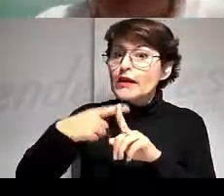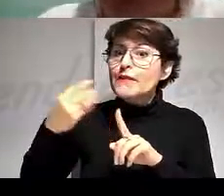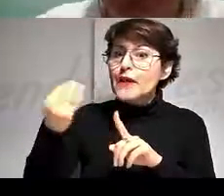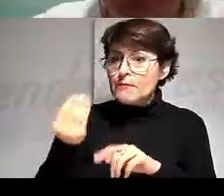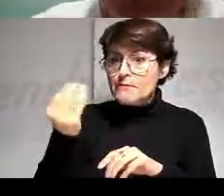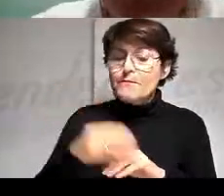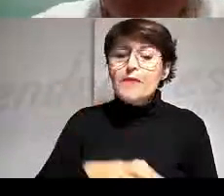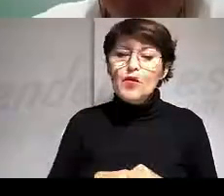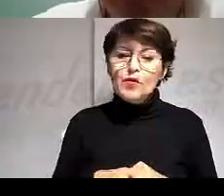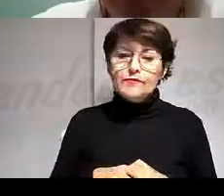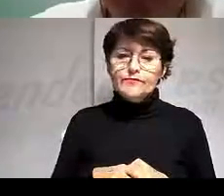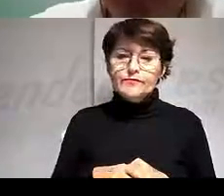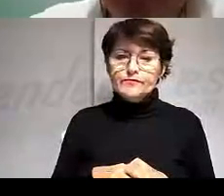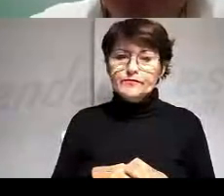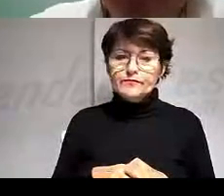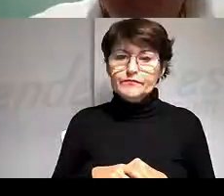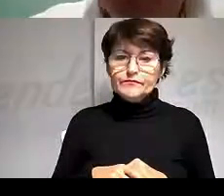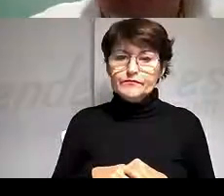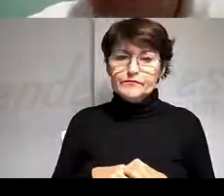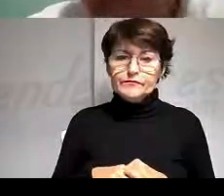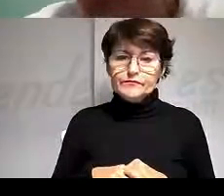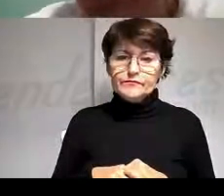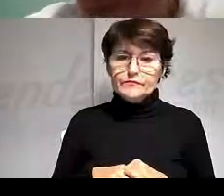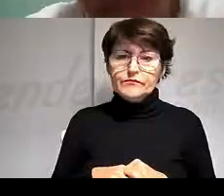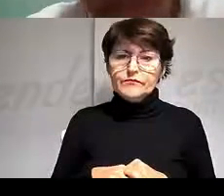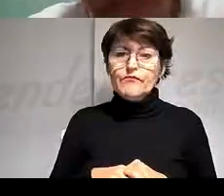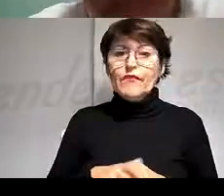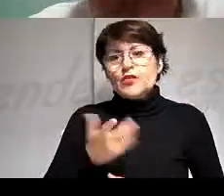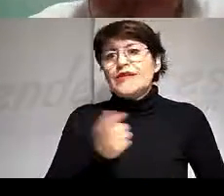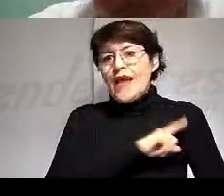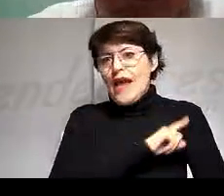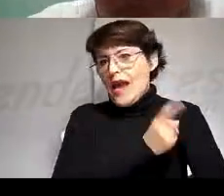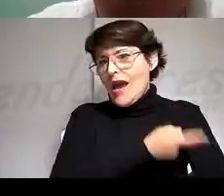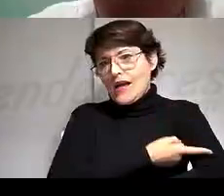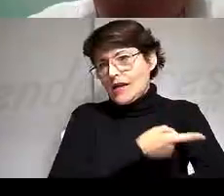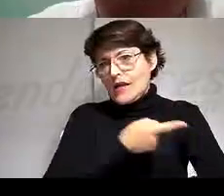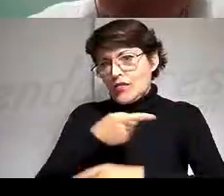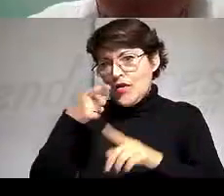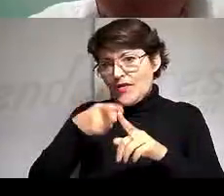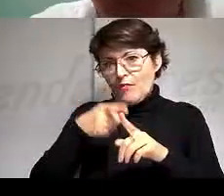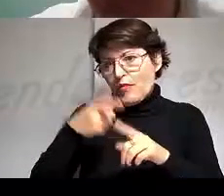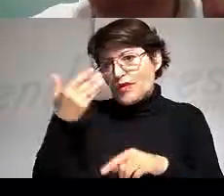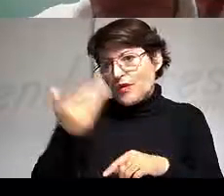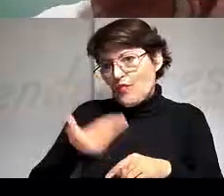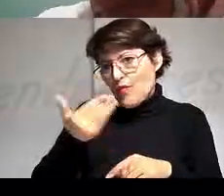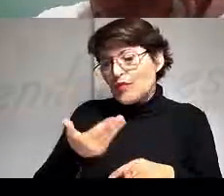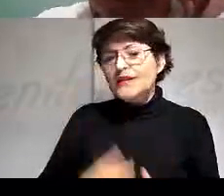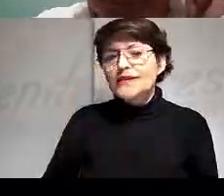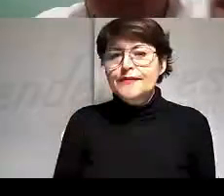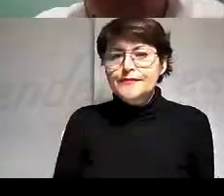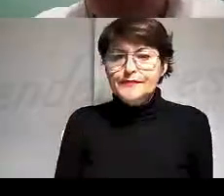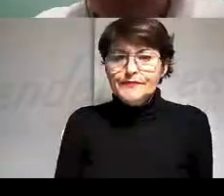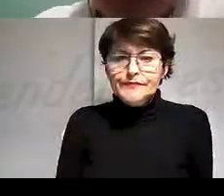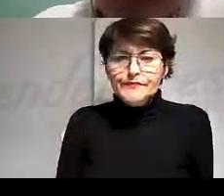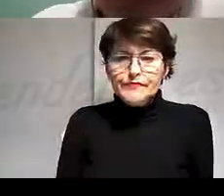más naturales. O sea que el ejercicio físico ya veis que de todas resulta esencial y súper conveniente.